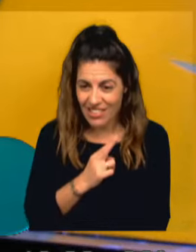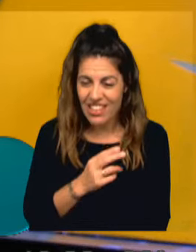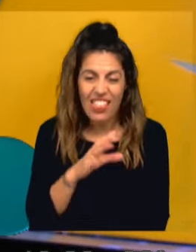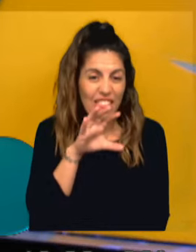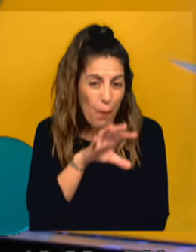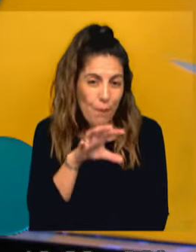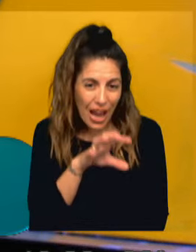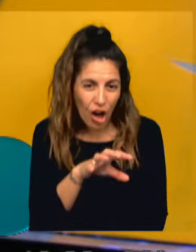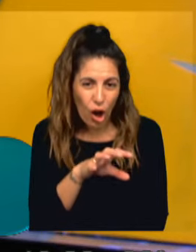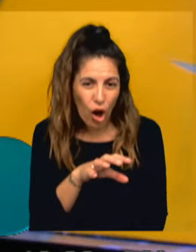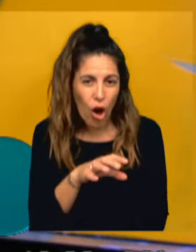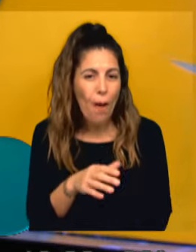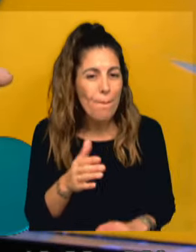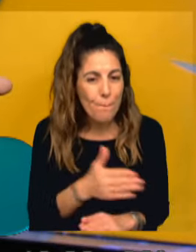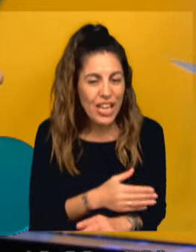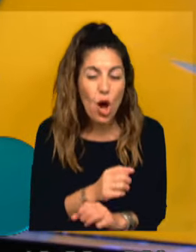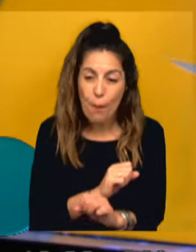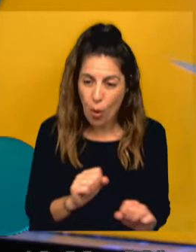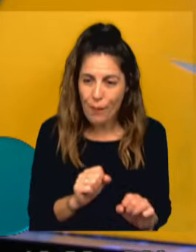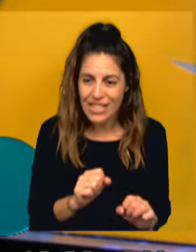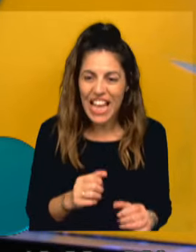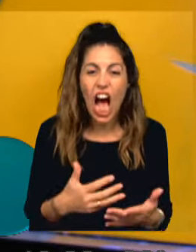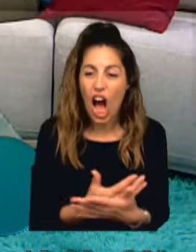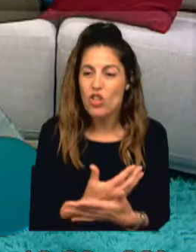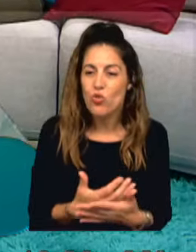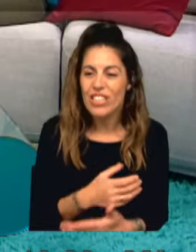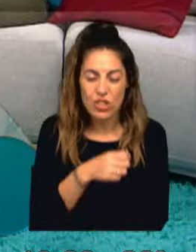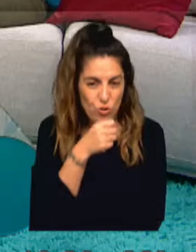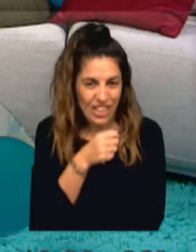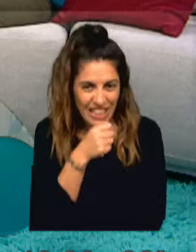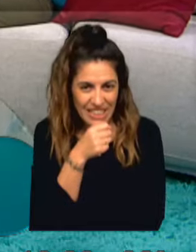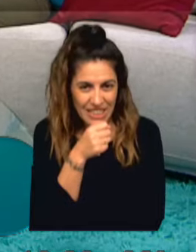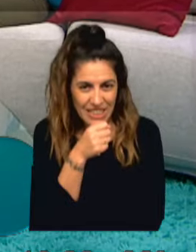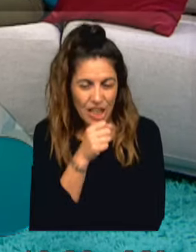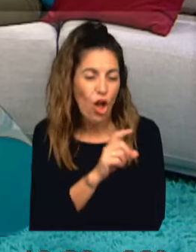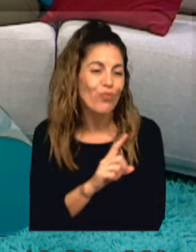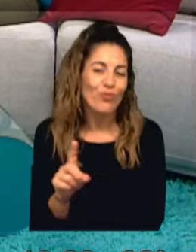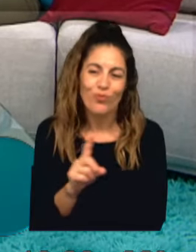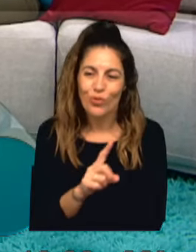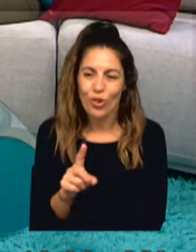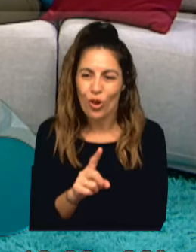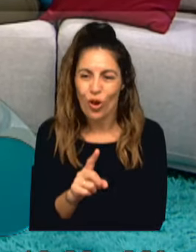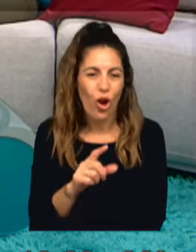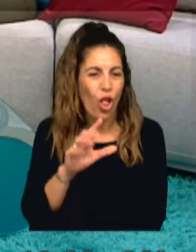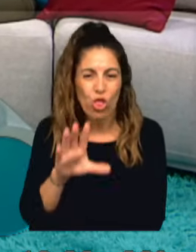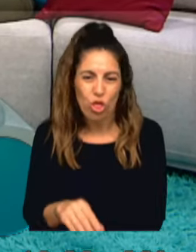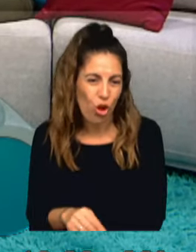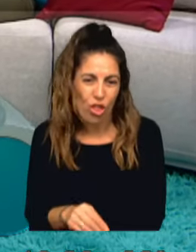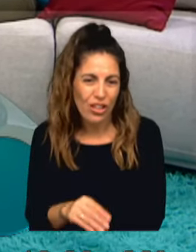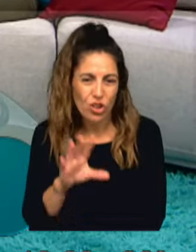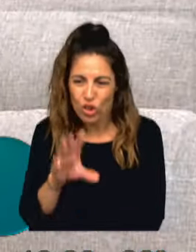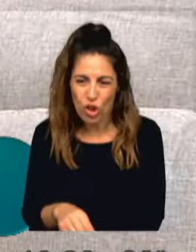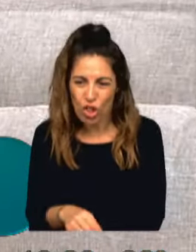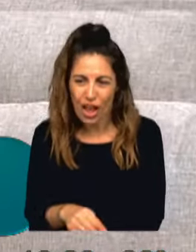perro que sea menos propensa a sufrir en su vejez no en realidad